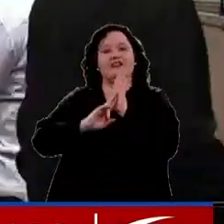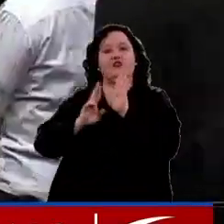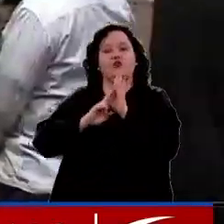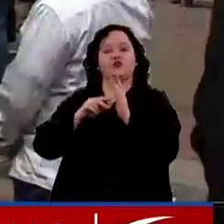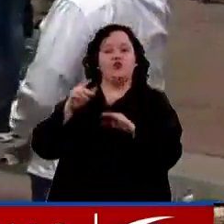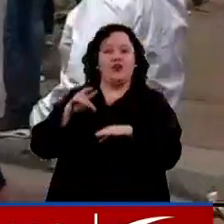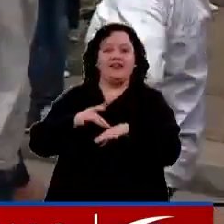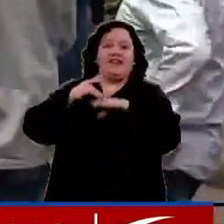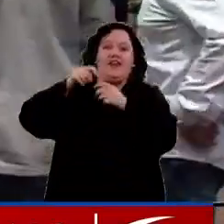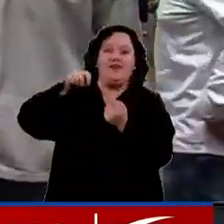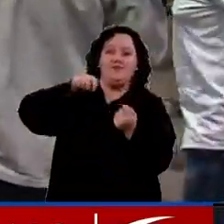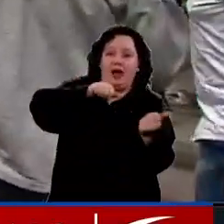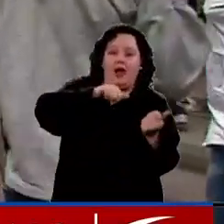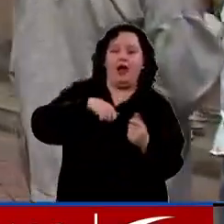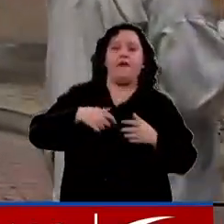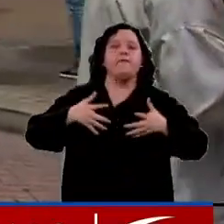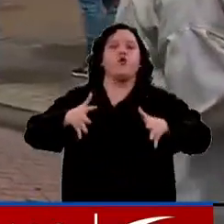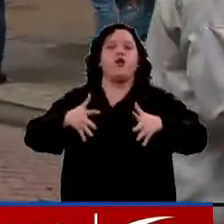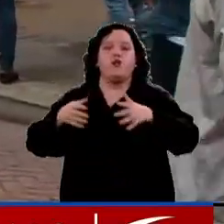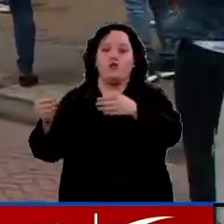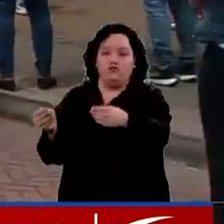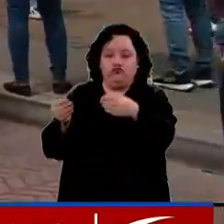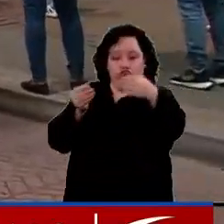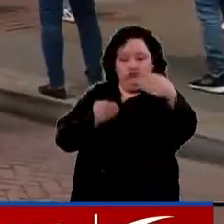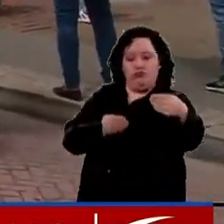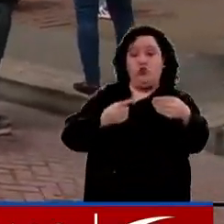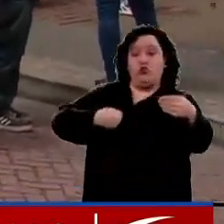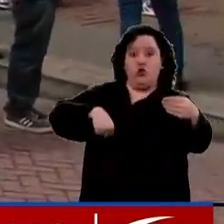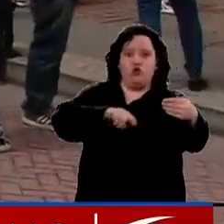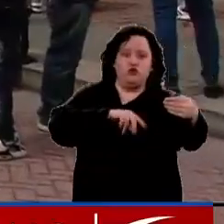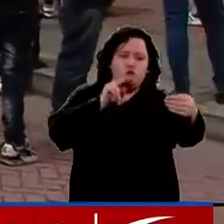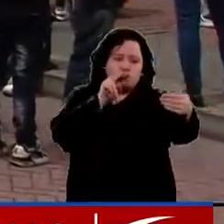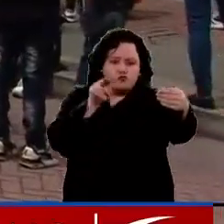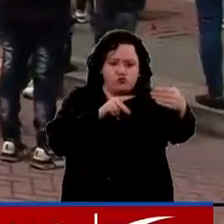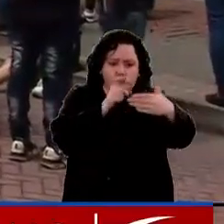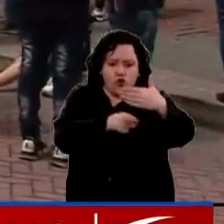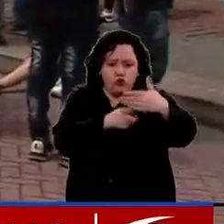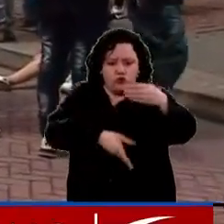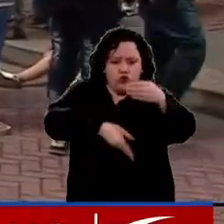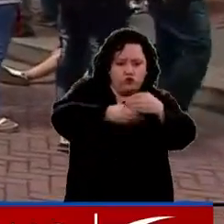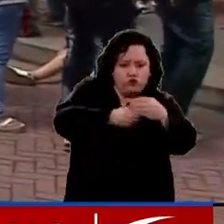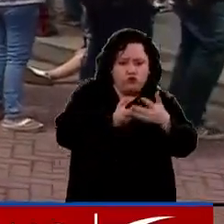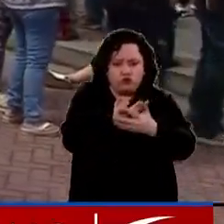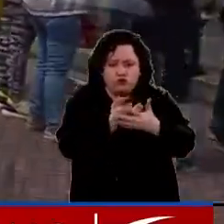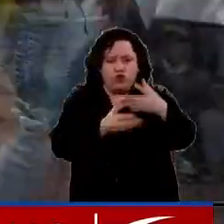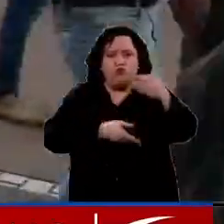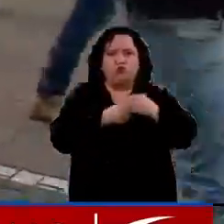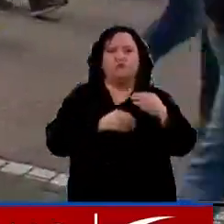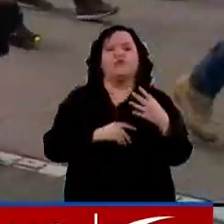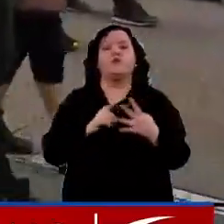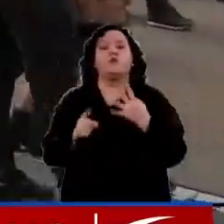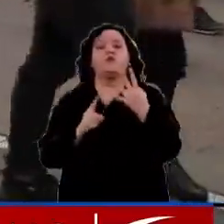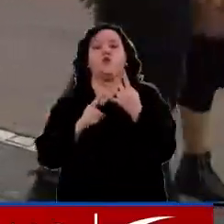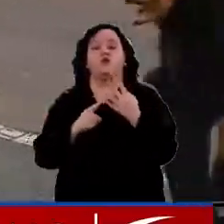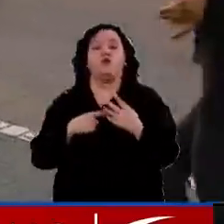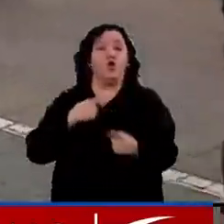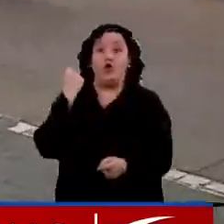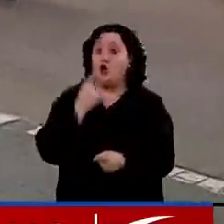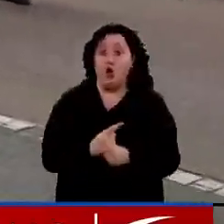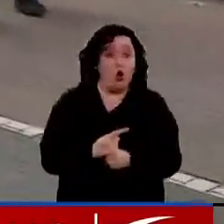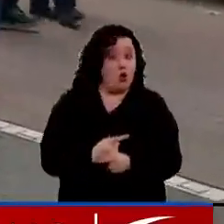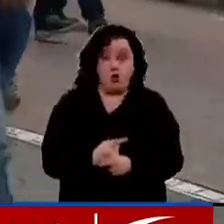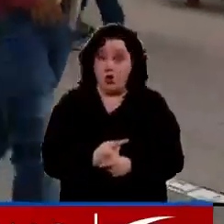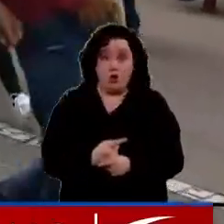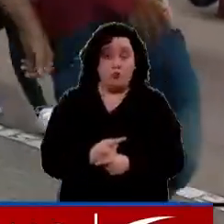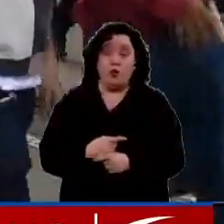incentivo para que nosotros podamos hacerle correcciones, adiciones y sugerencias. Y cuarto, si no nos cumplen, el mandato